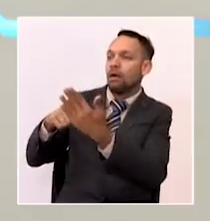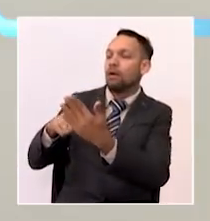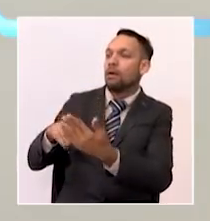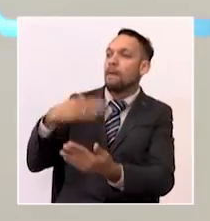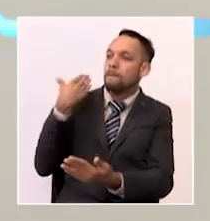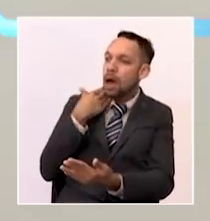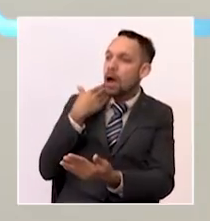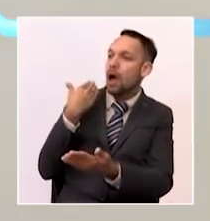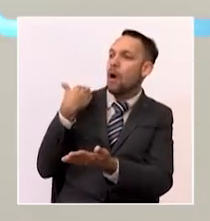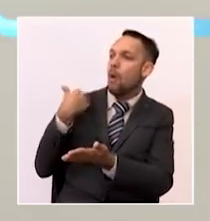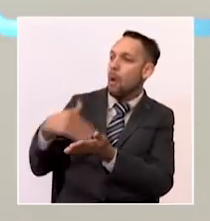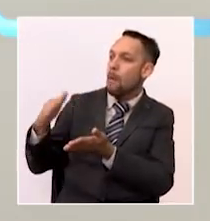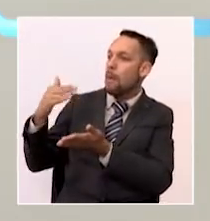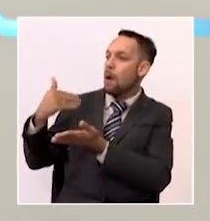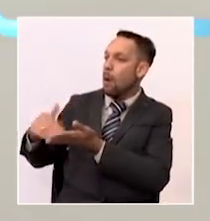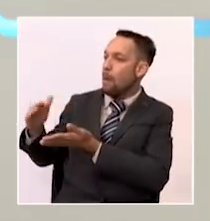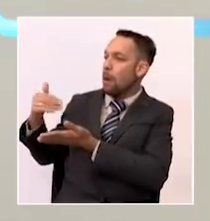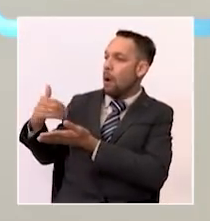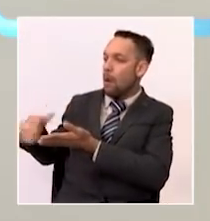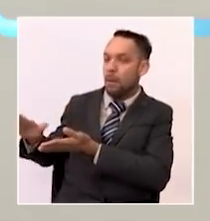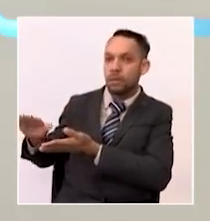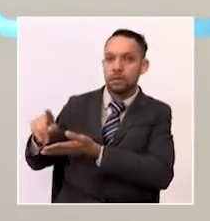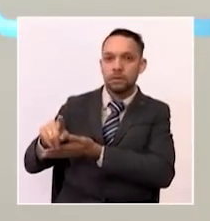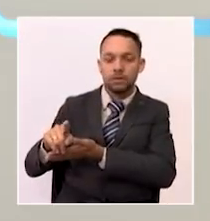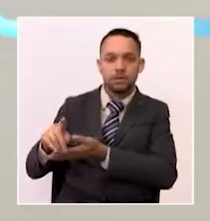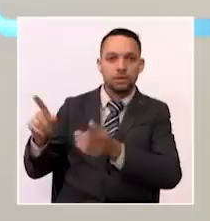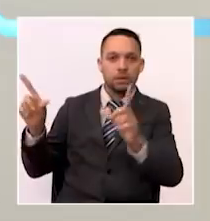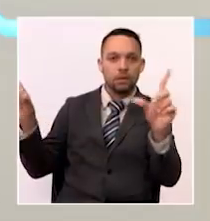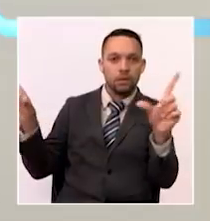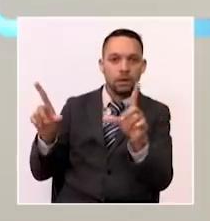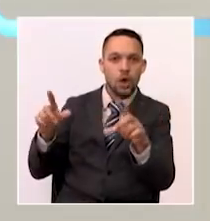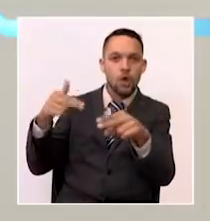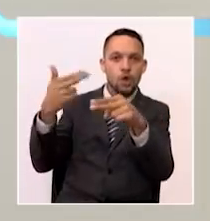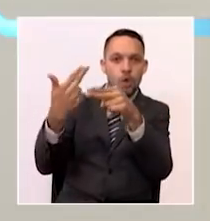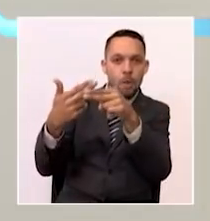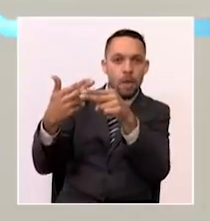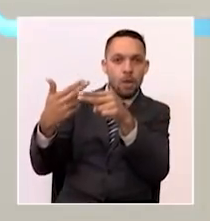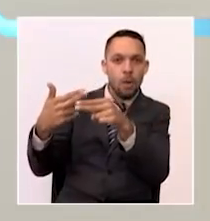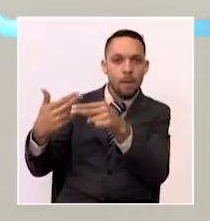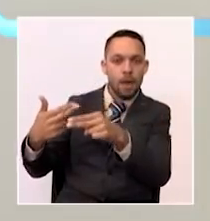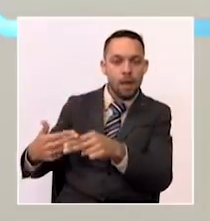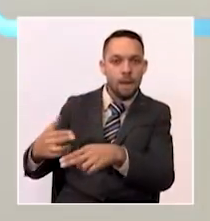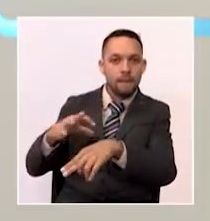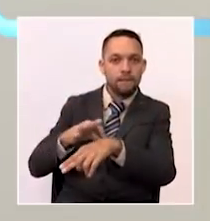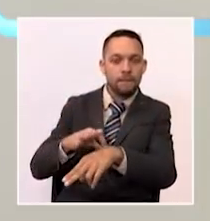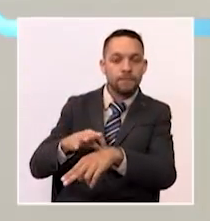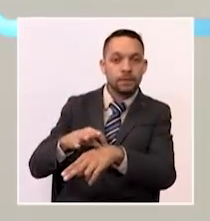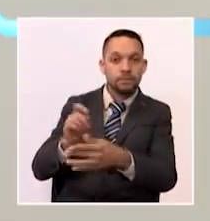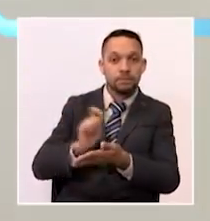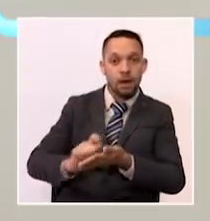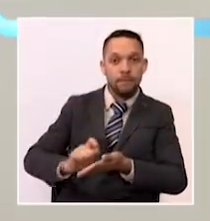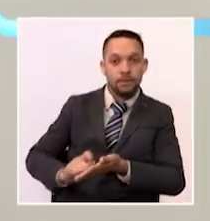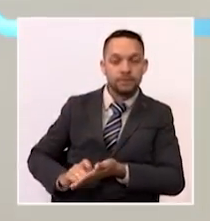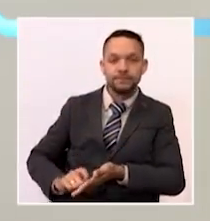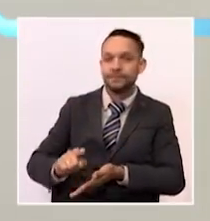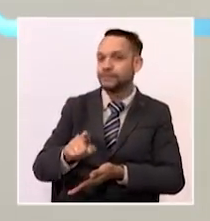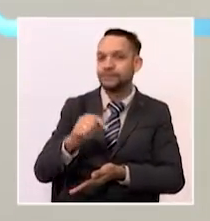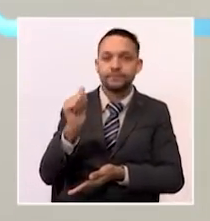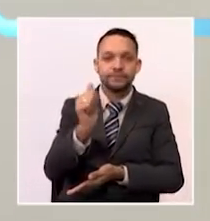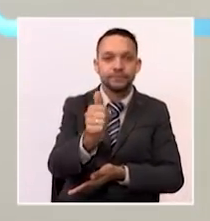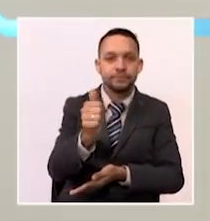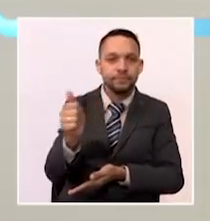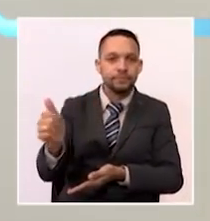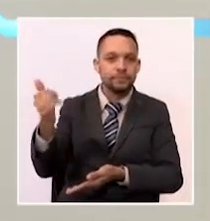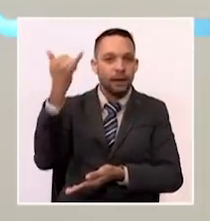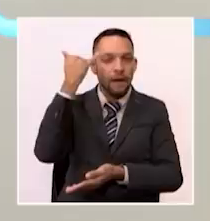se permite esto, que la gente pueda ver nombres de medicamentos, no es lo ideal, porque entonces cuando me llegan a mí